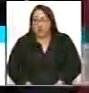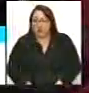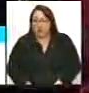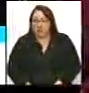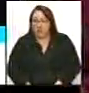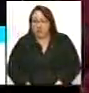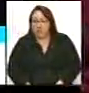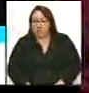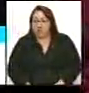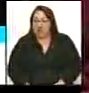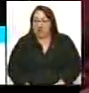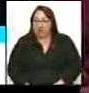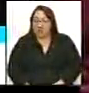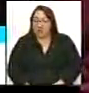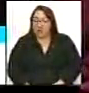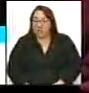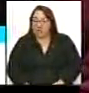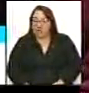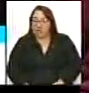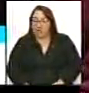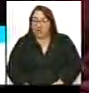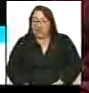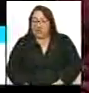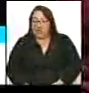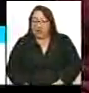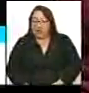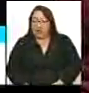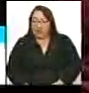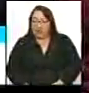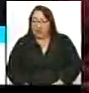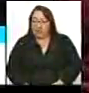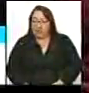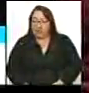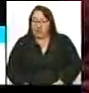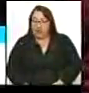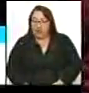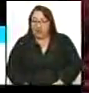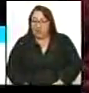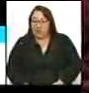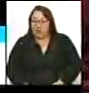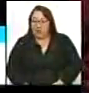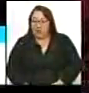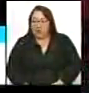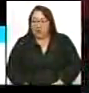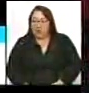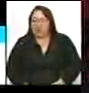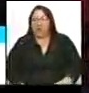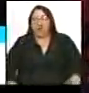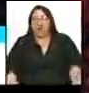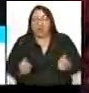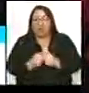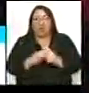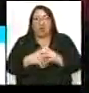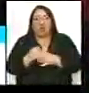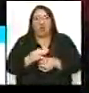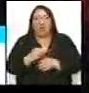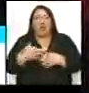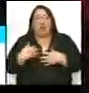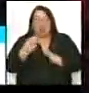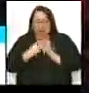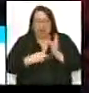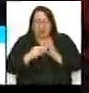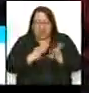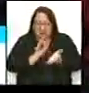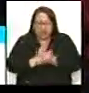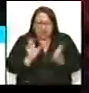esta atomización que hay con las regiones. Entonces, quizás es por eso bueno tener reglas donde prácticamente los empujemos más bien a